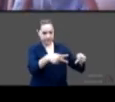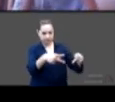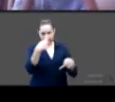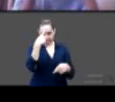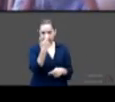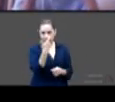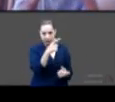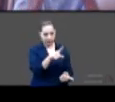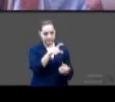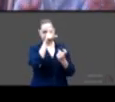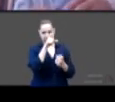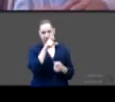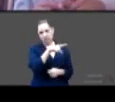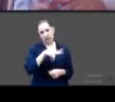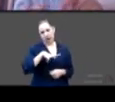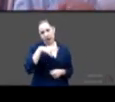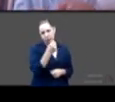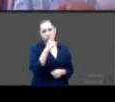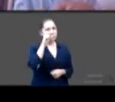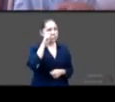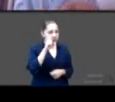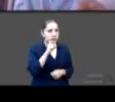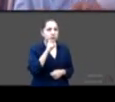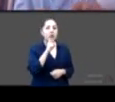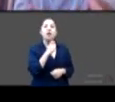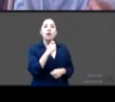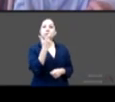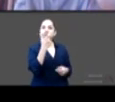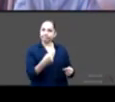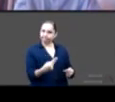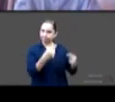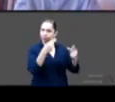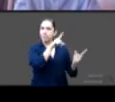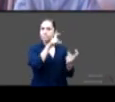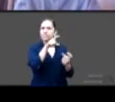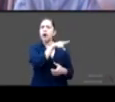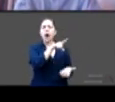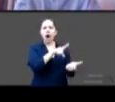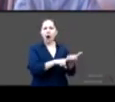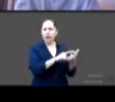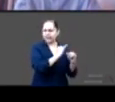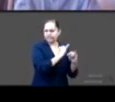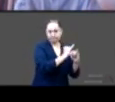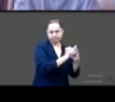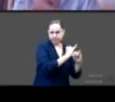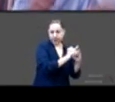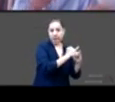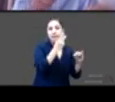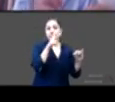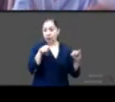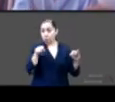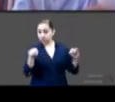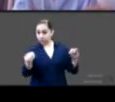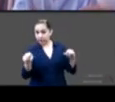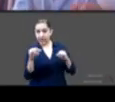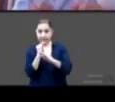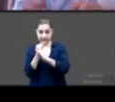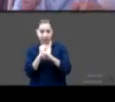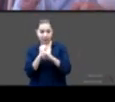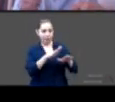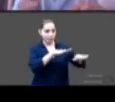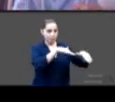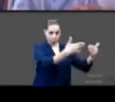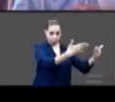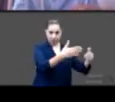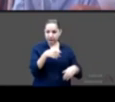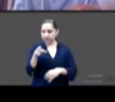de factores que están fuera de la red, pero están directamente ligadas a lo que sucede en la red. Espectáculos